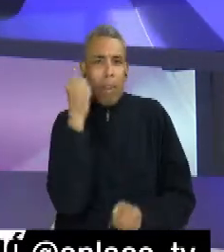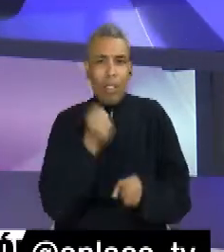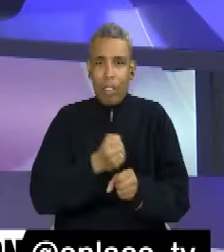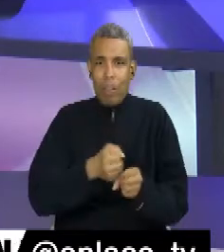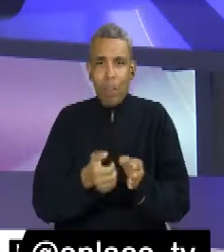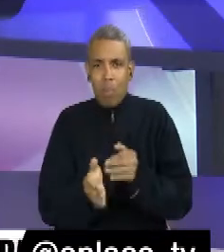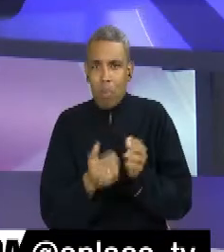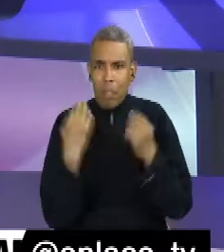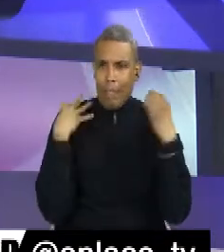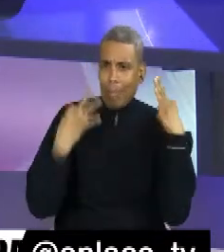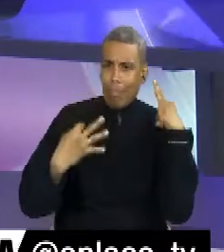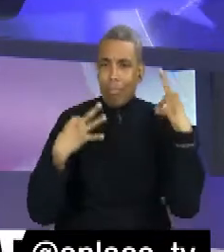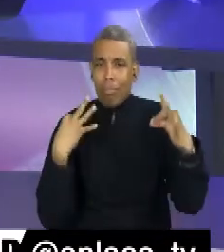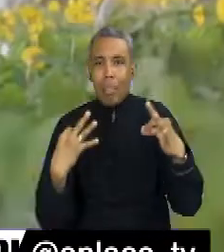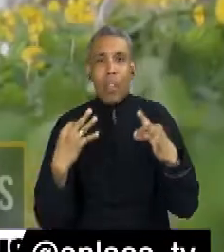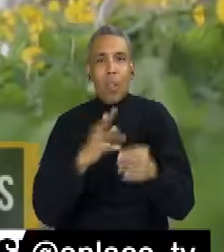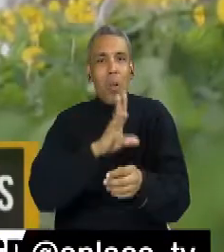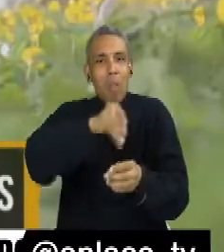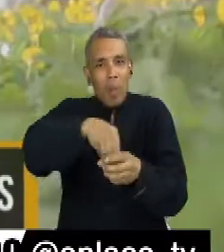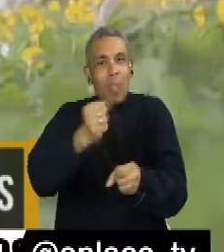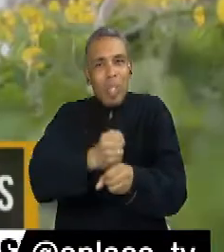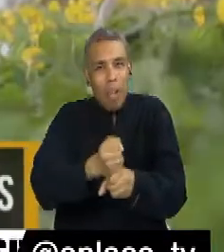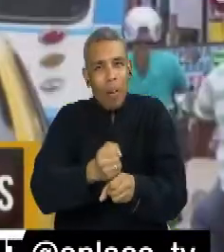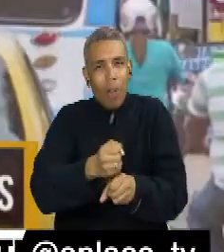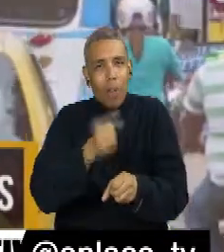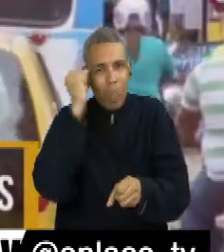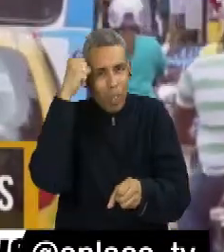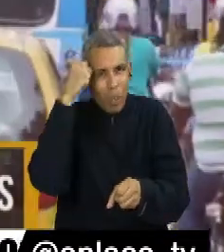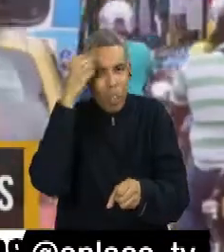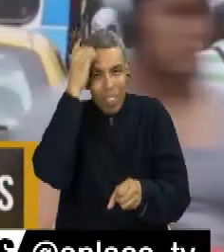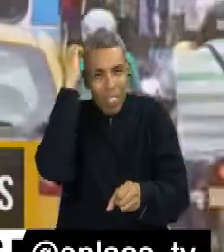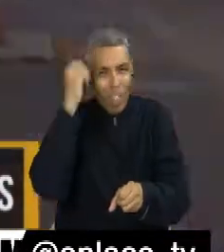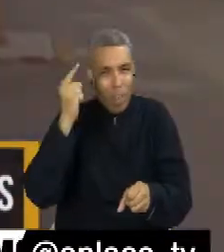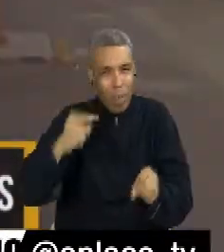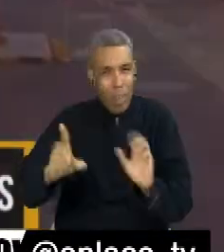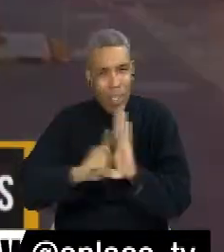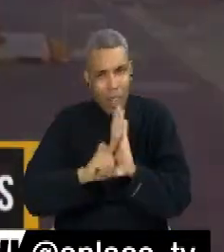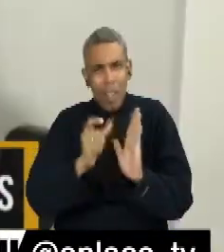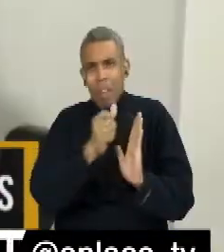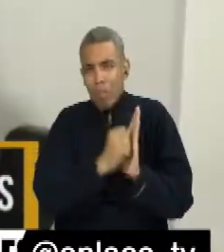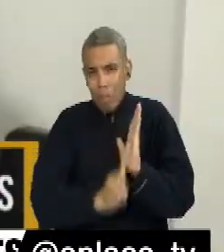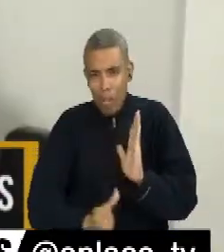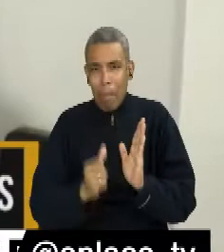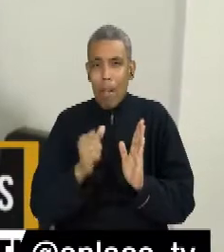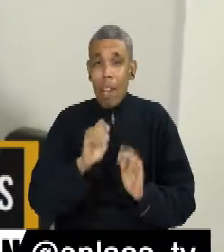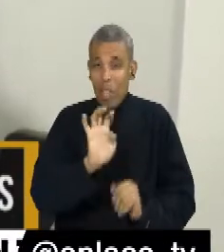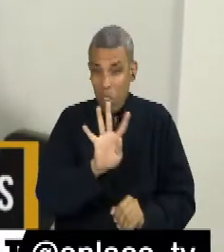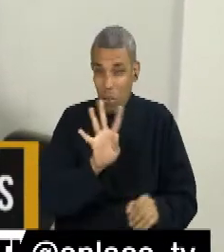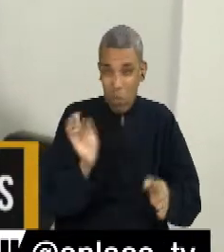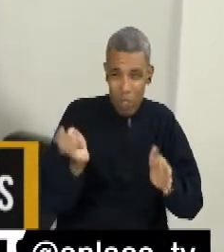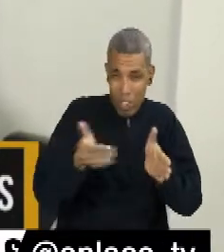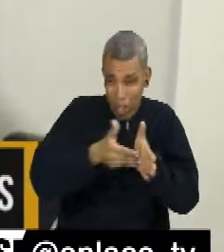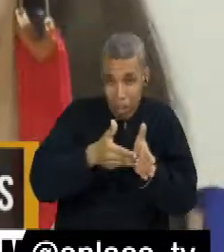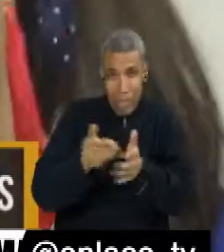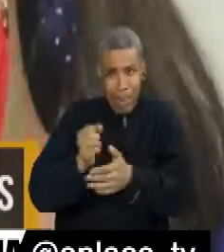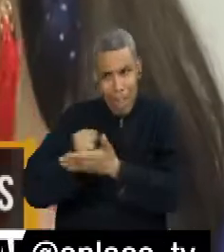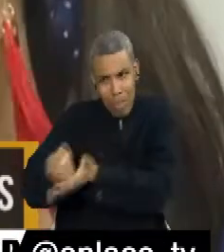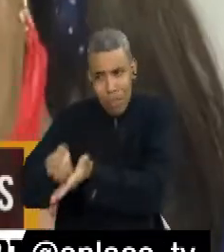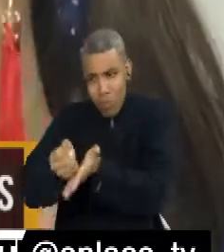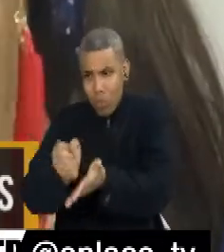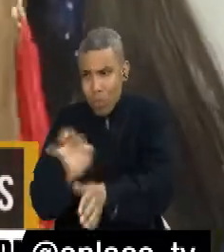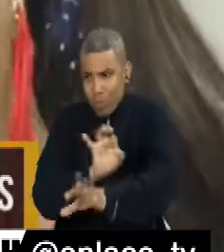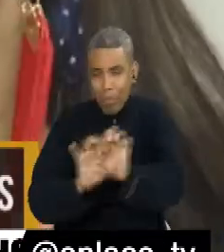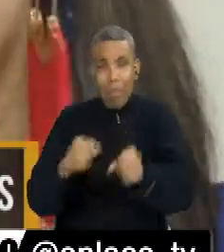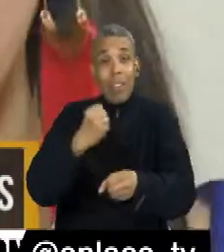de Cafaba. En la construcción de ciudades es importante el aporte de todos. Por eso, empresarios barranqueños, como los propietarios de la distribuidora